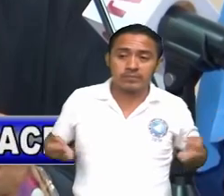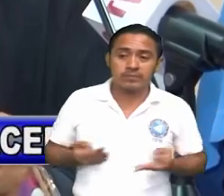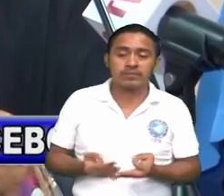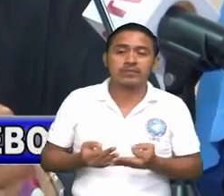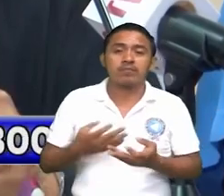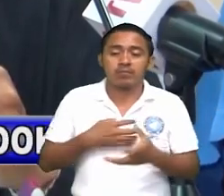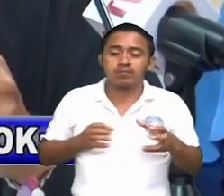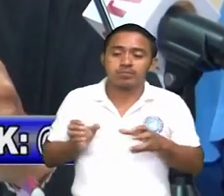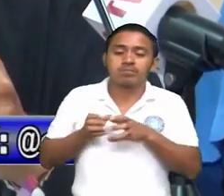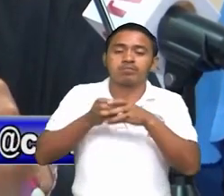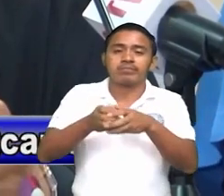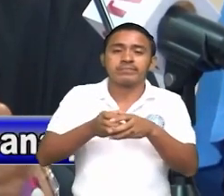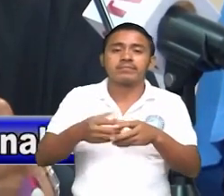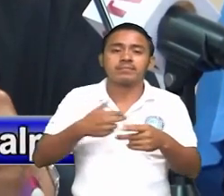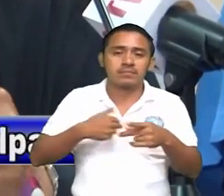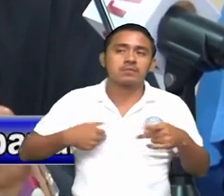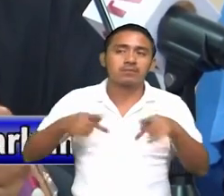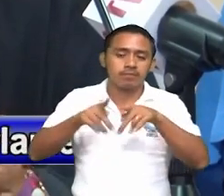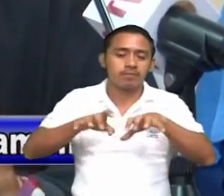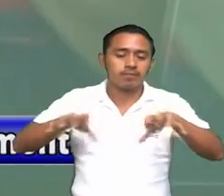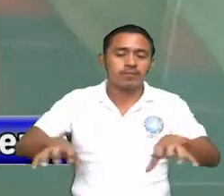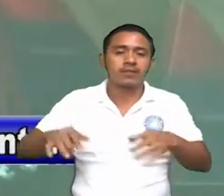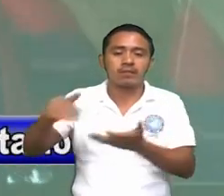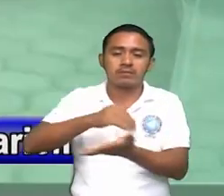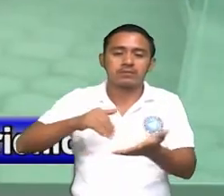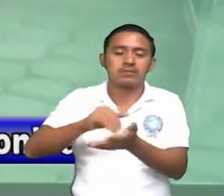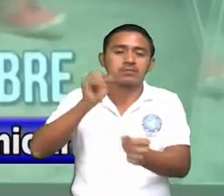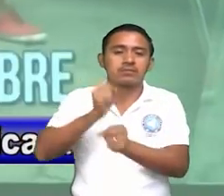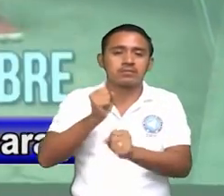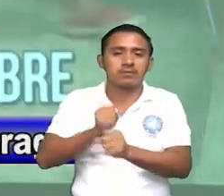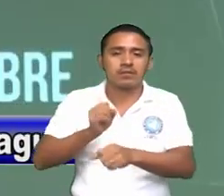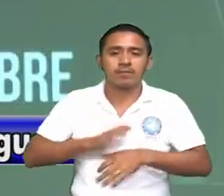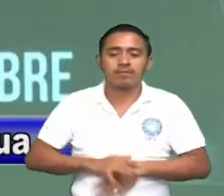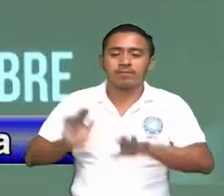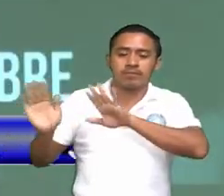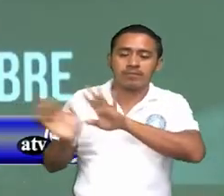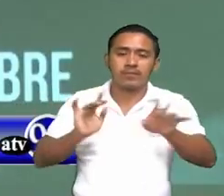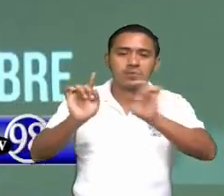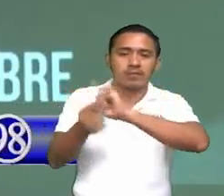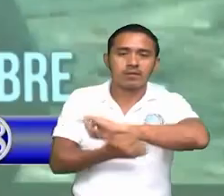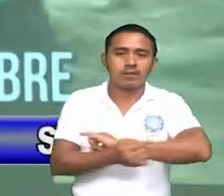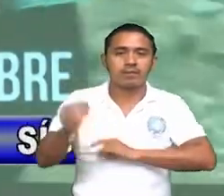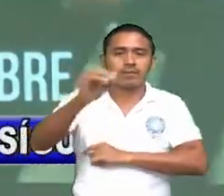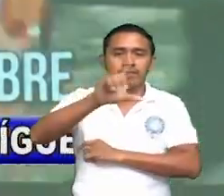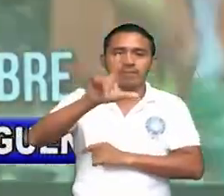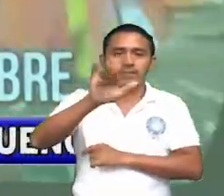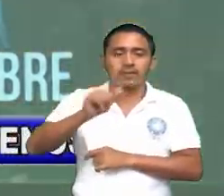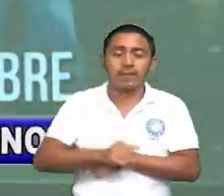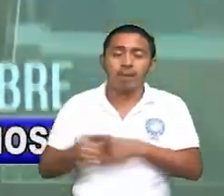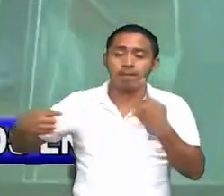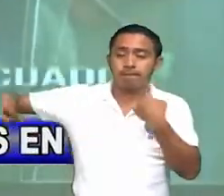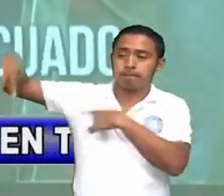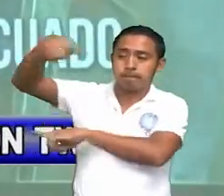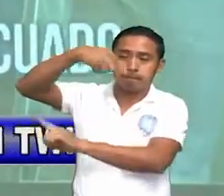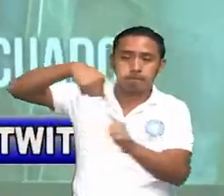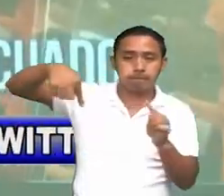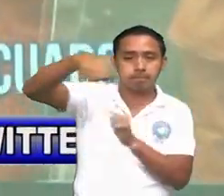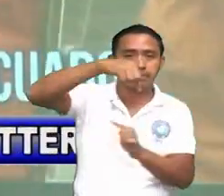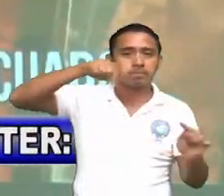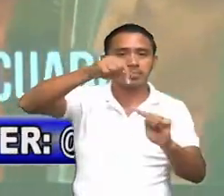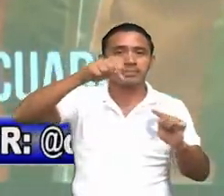planes comunitarios, esos planes de centros de trabajo. El cambio climático y la ocurrencia de un huracán de categoría 5 en el